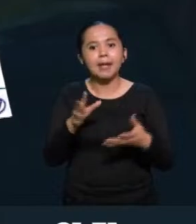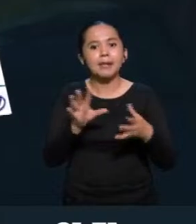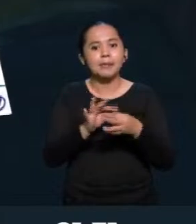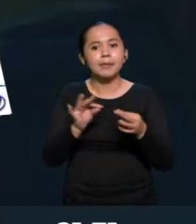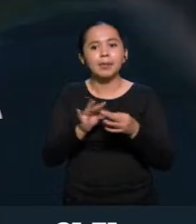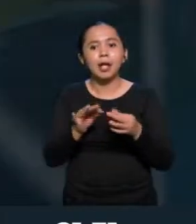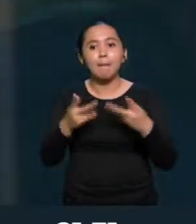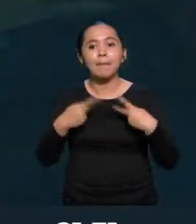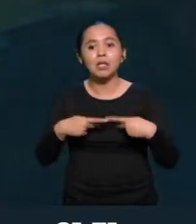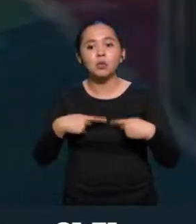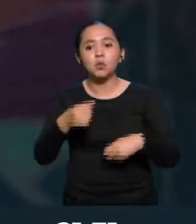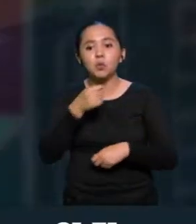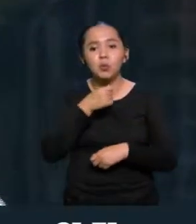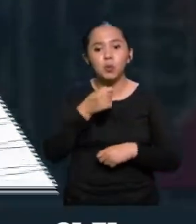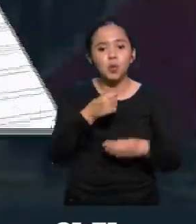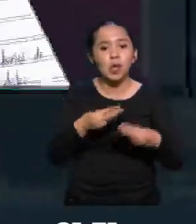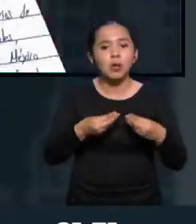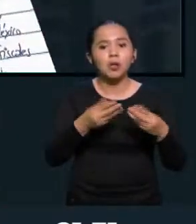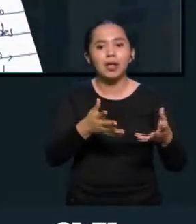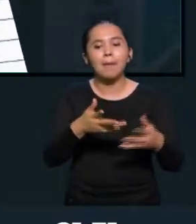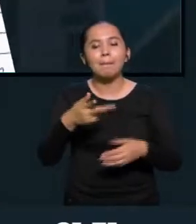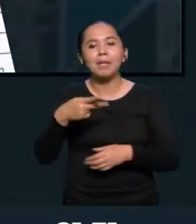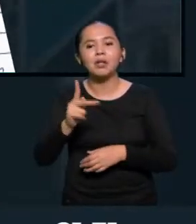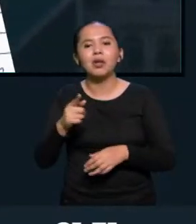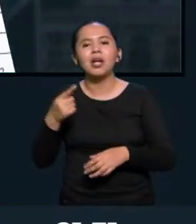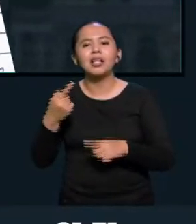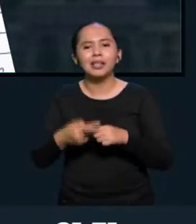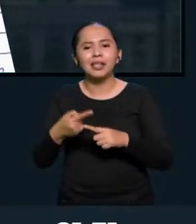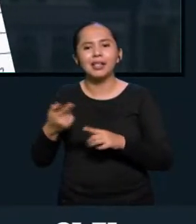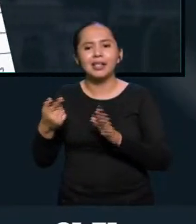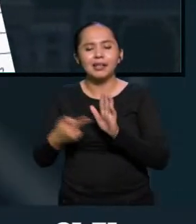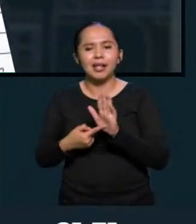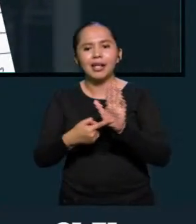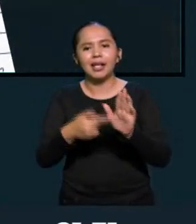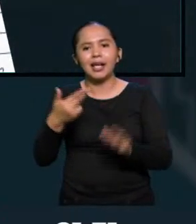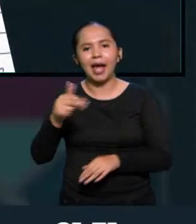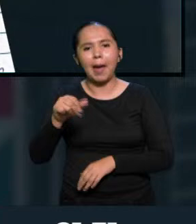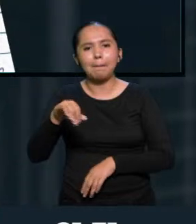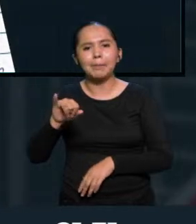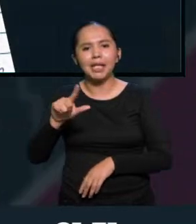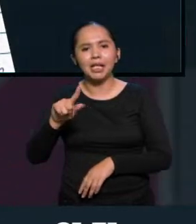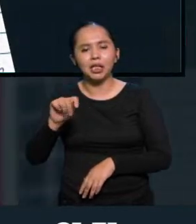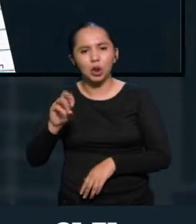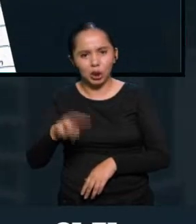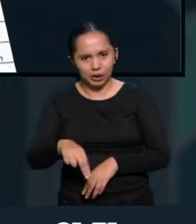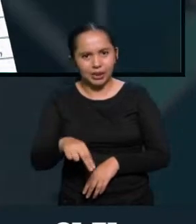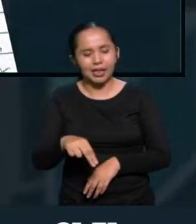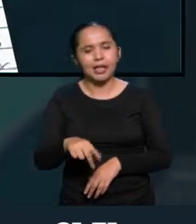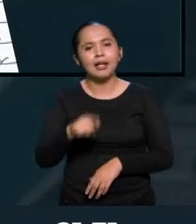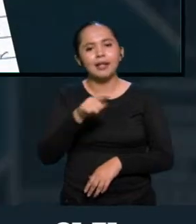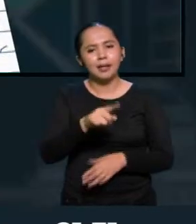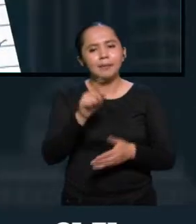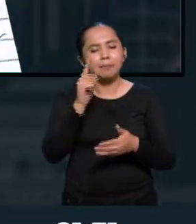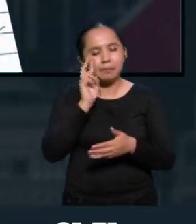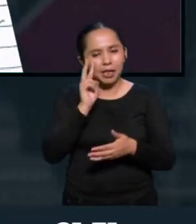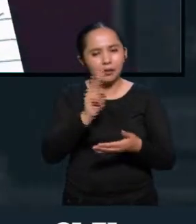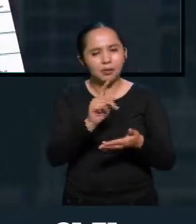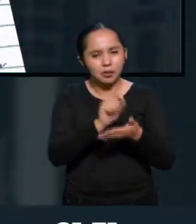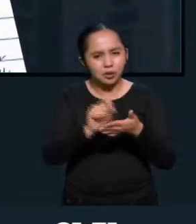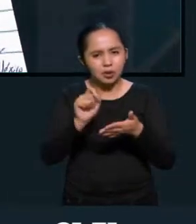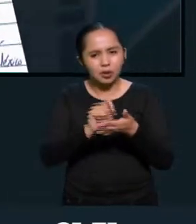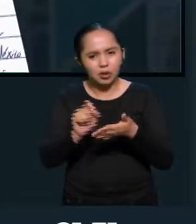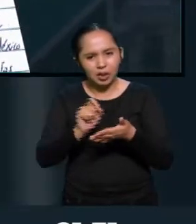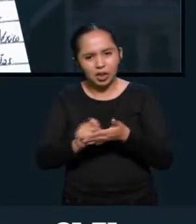varios periodistas, pero quien la hace pública es Keegan Hamilton, ¿no? Y obviamente a puño y letra, más allá de las